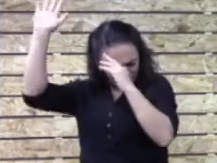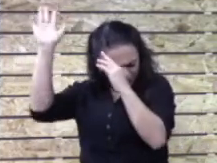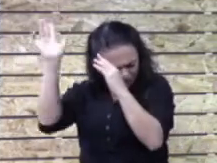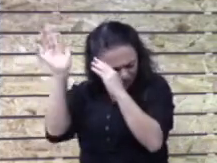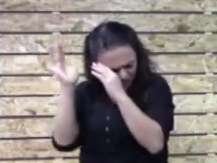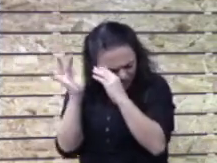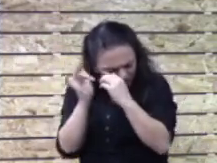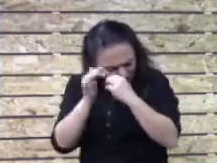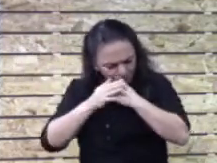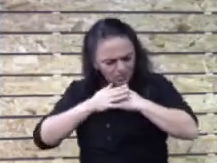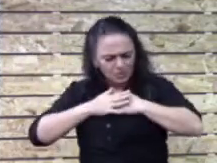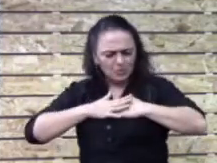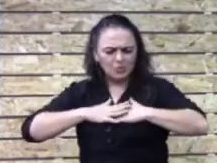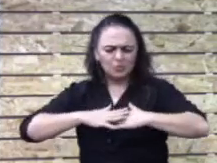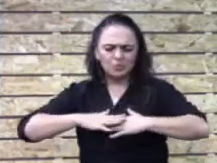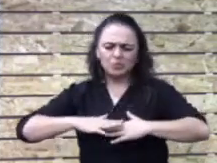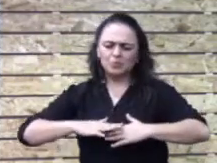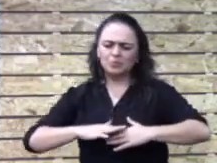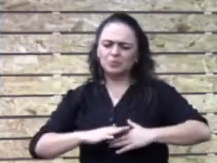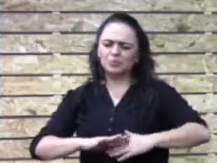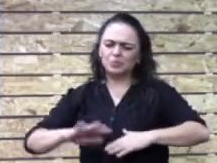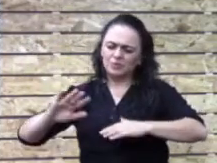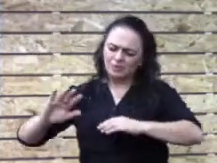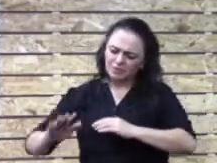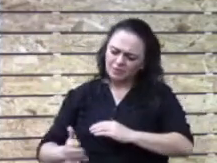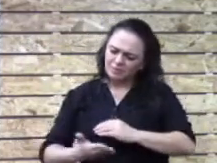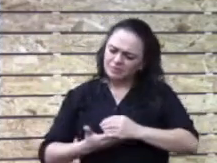alma, mi ser